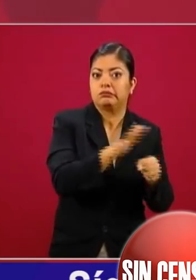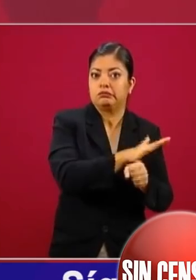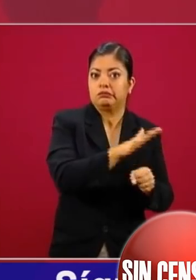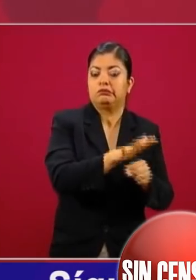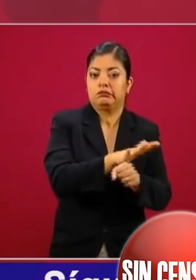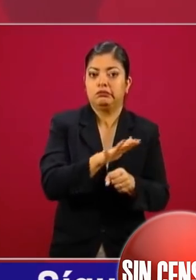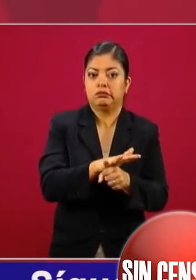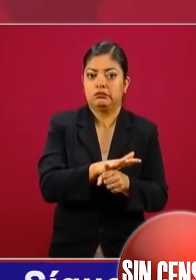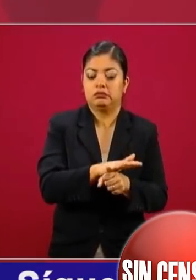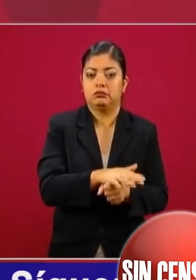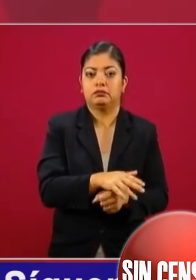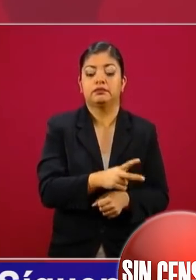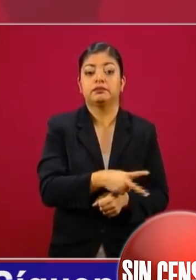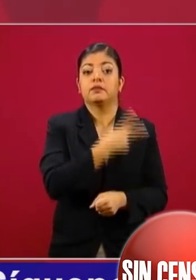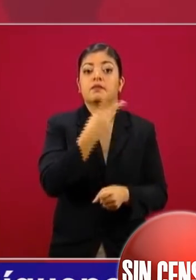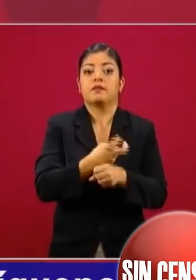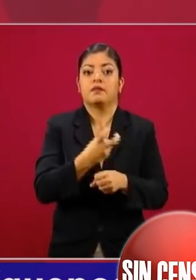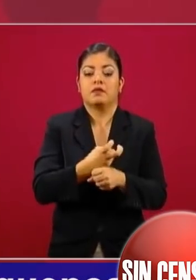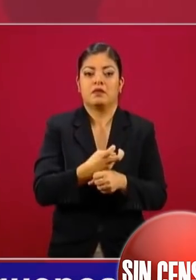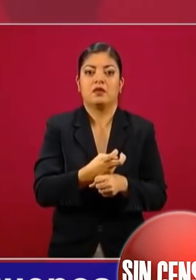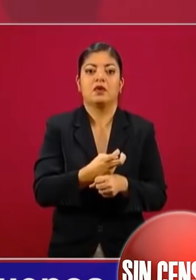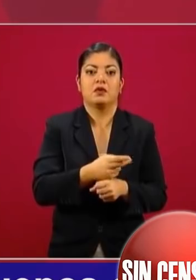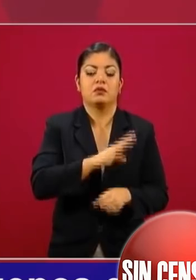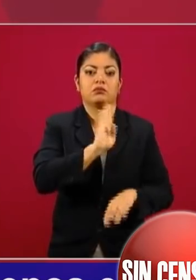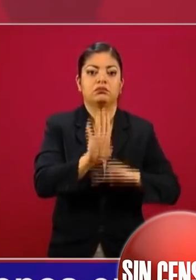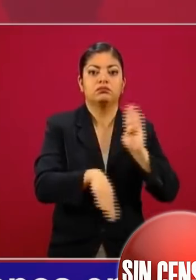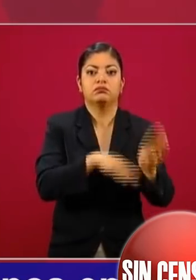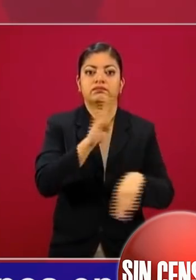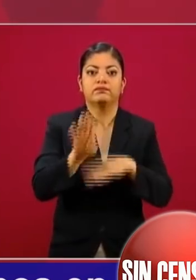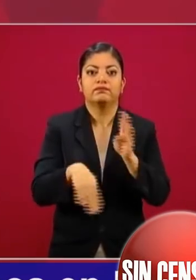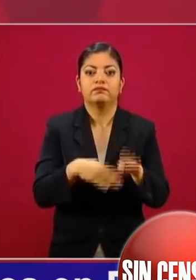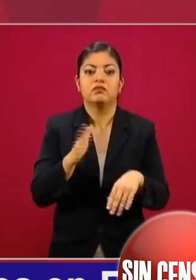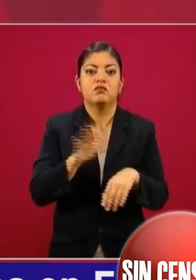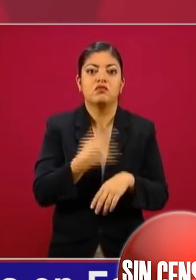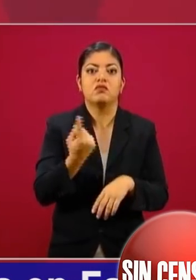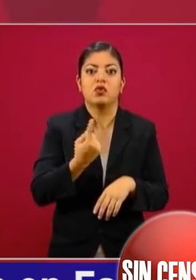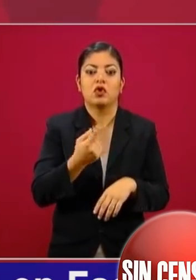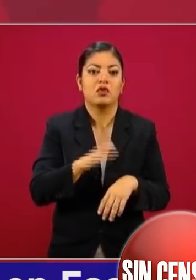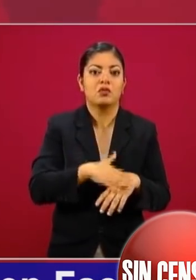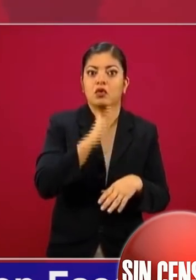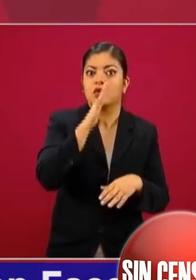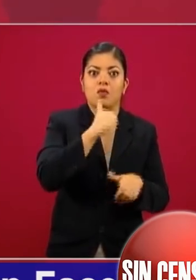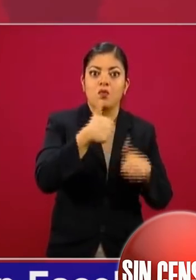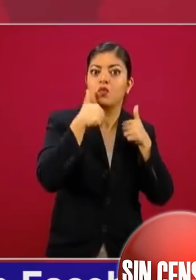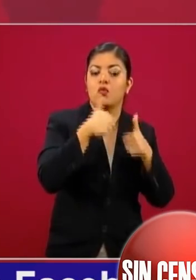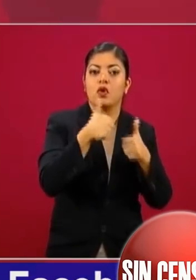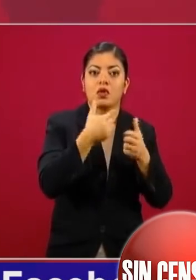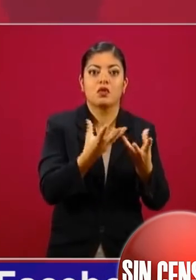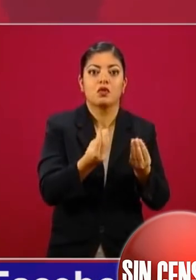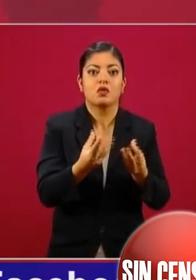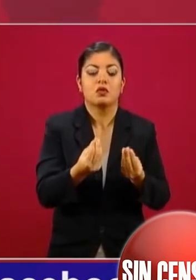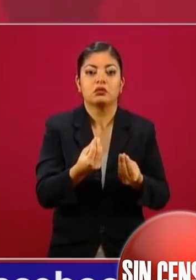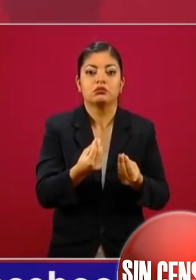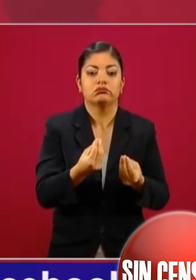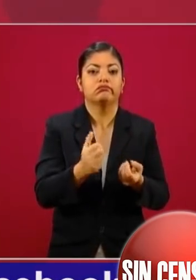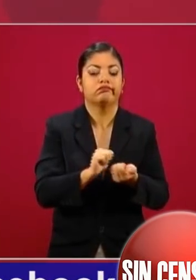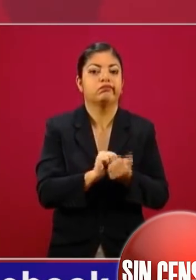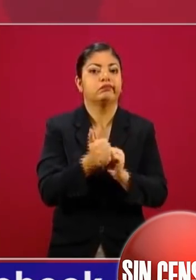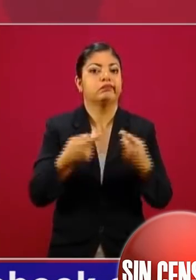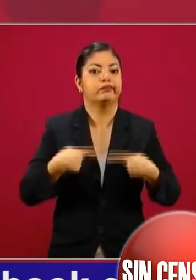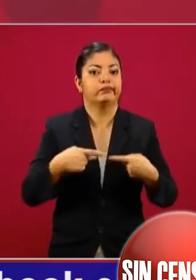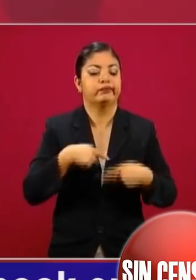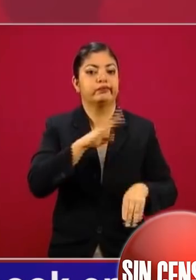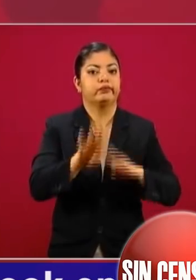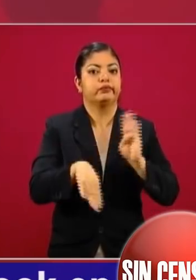la mortalidad porque no se logran dar abasto los sistemas de salud para atender a las personas en